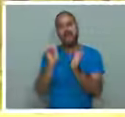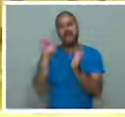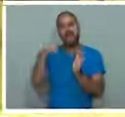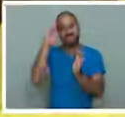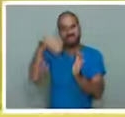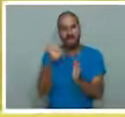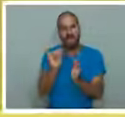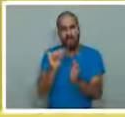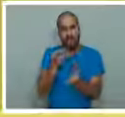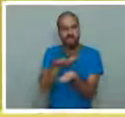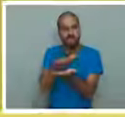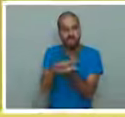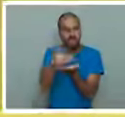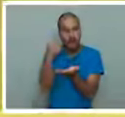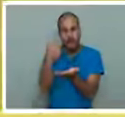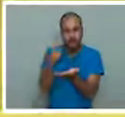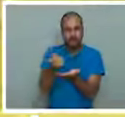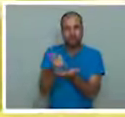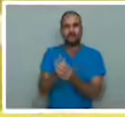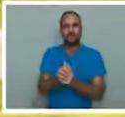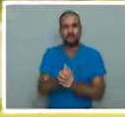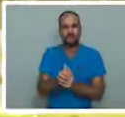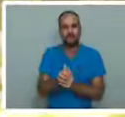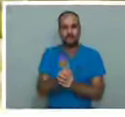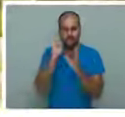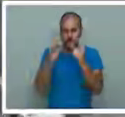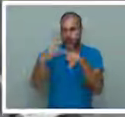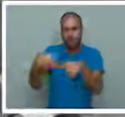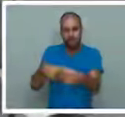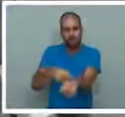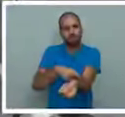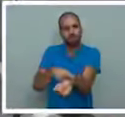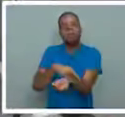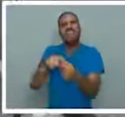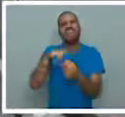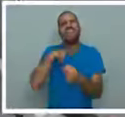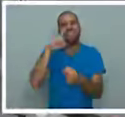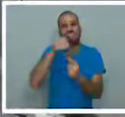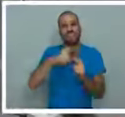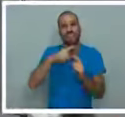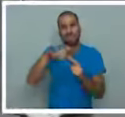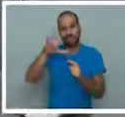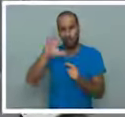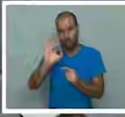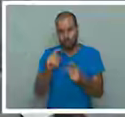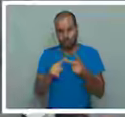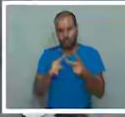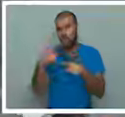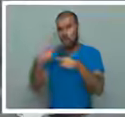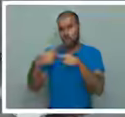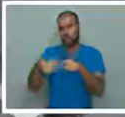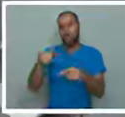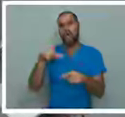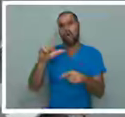esos genéticos el proyecto como vi más donde igual estamos desarrollando la parte esta de la conservación del semen ya llevándolo de la